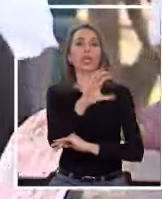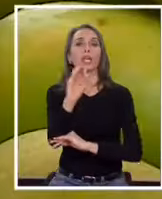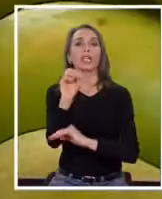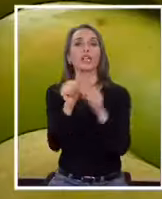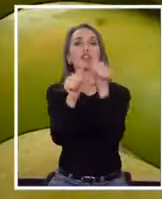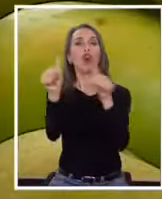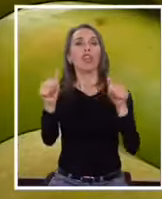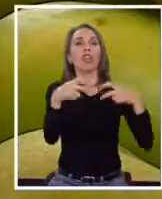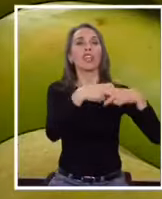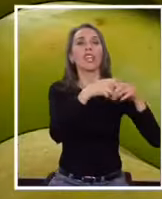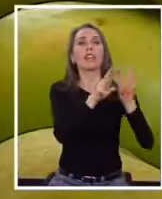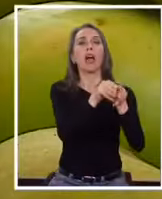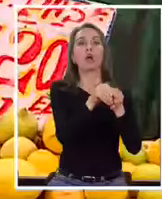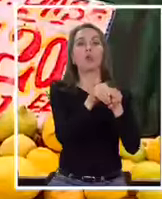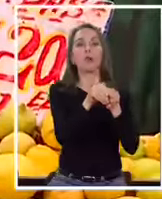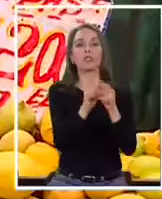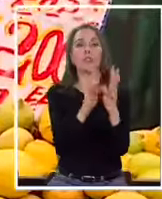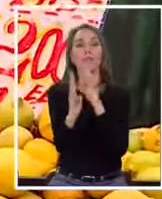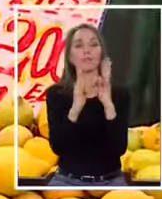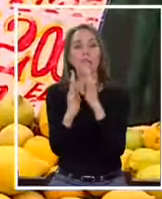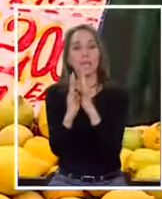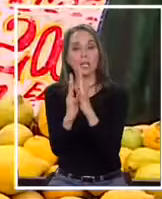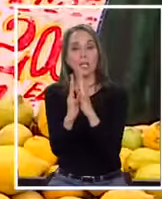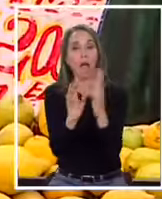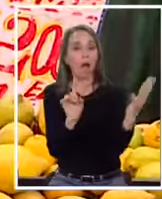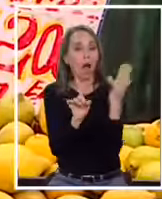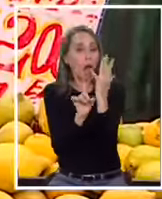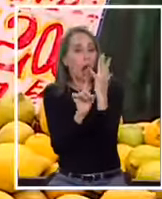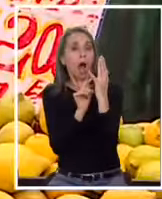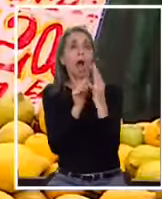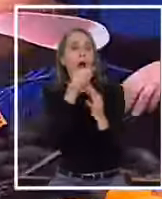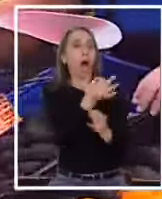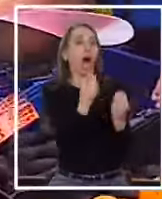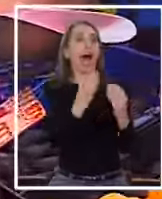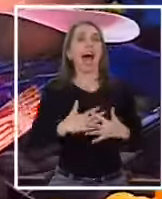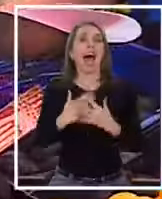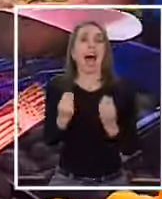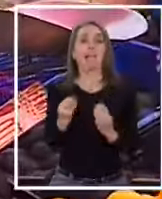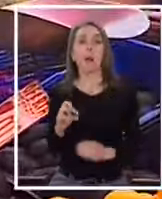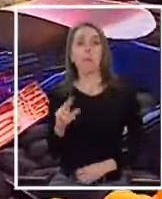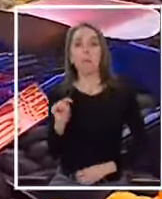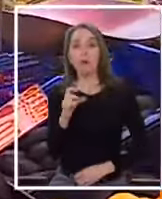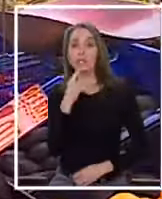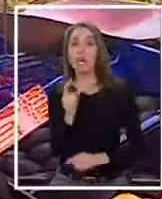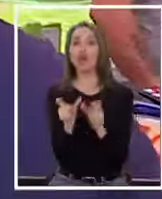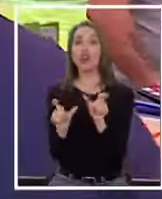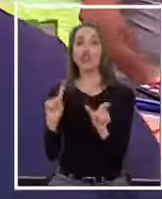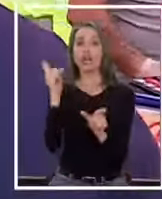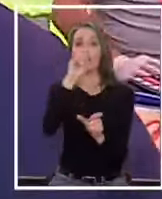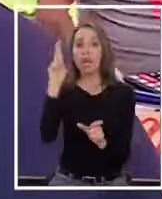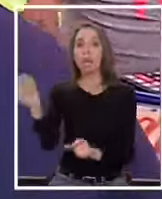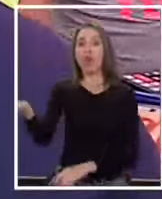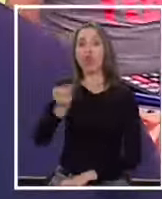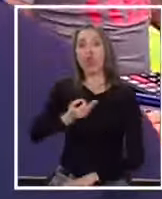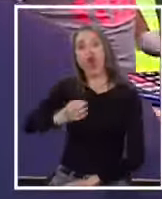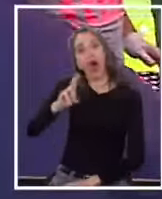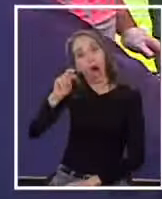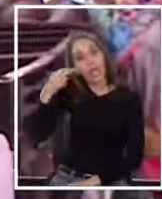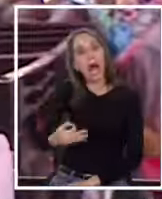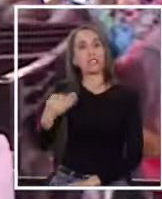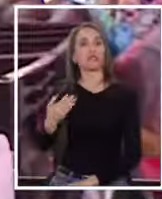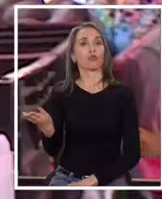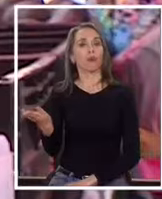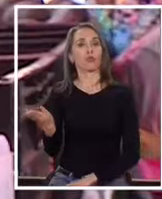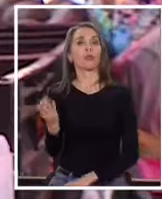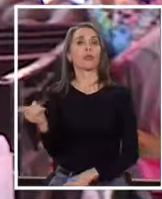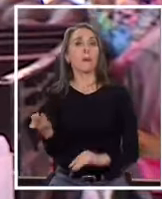500 dirigentes de ferias libres, quienes manifestaron su alegría mientras Proboste afirmaba que la Contraloría les dio la razón. La solicitud de